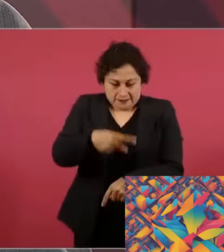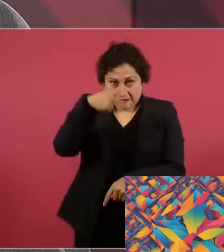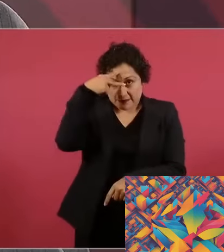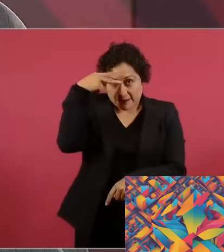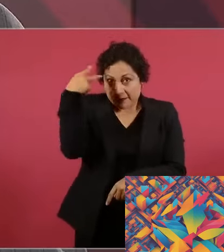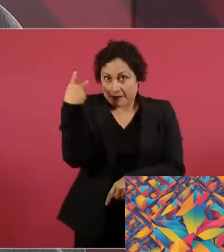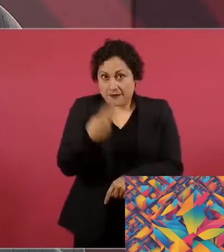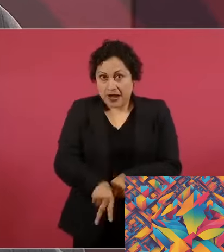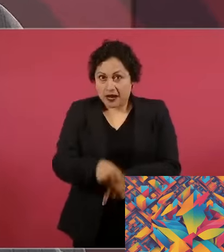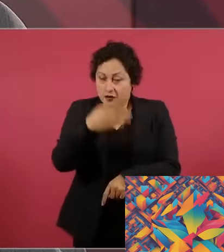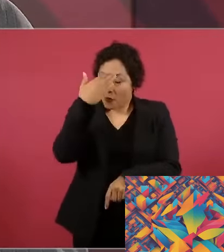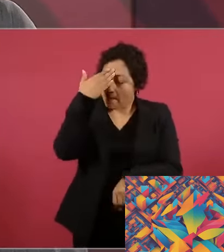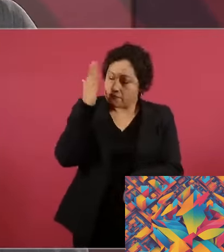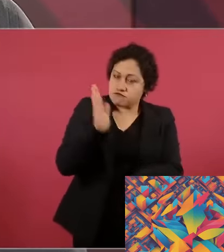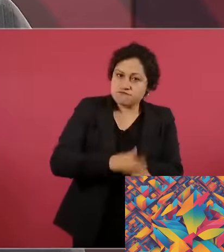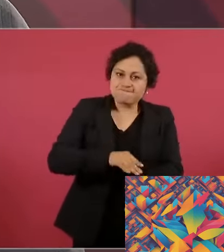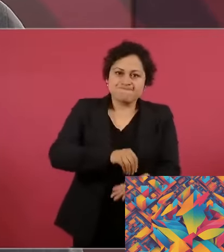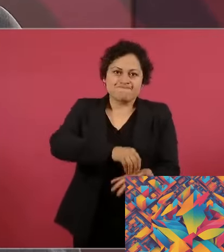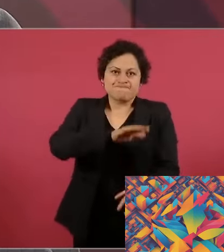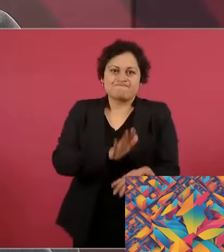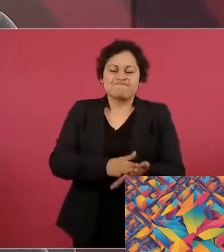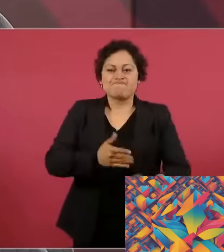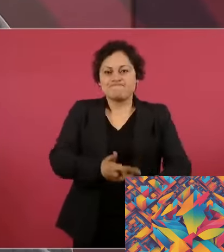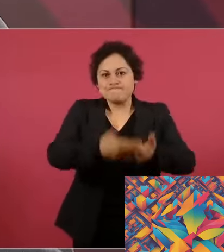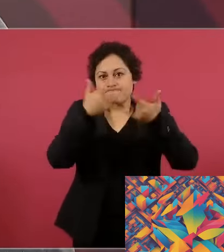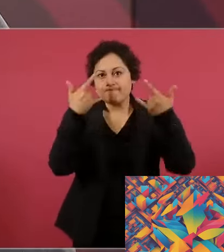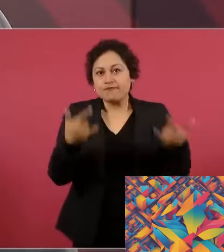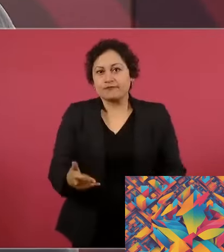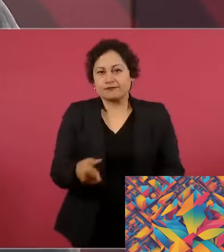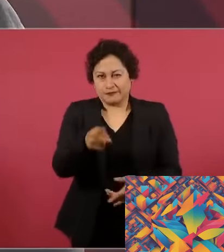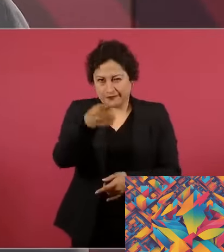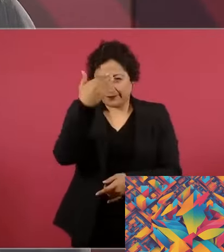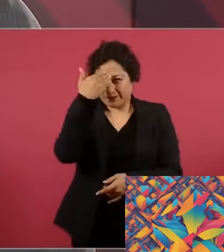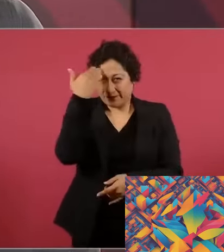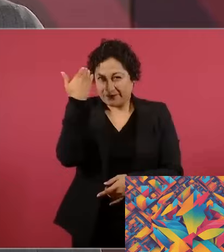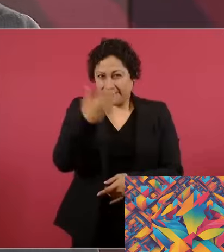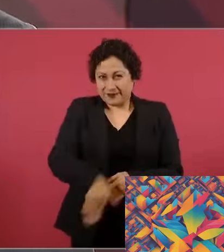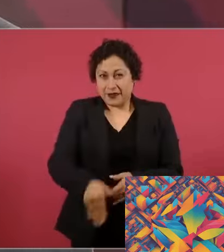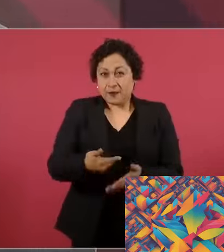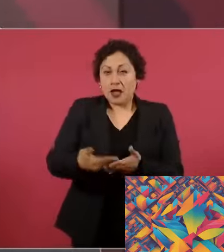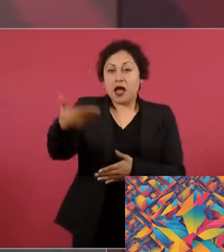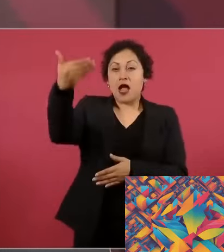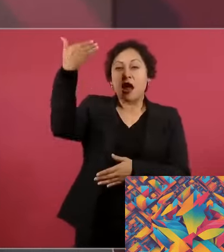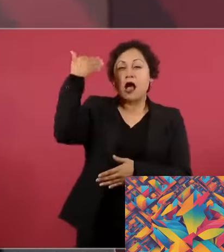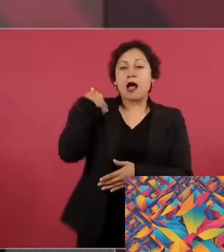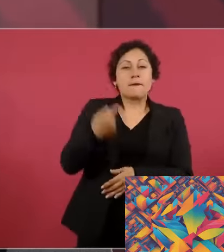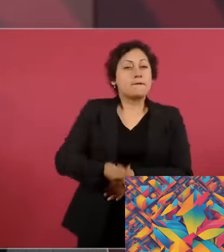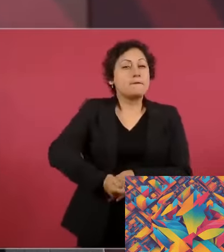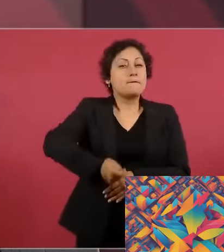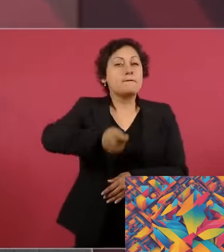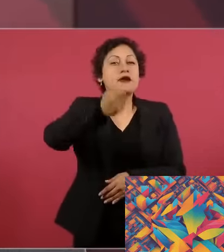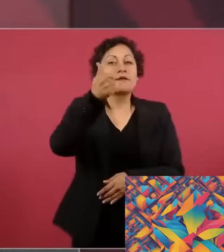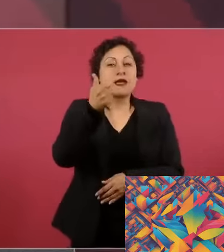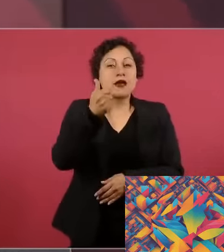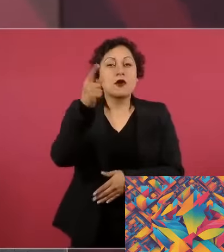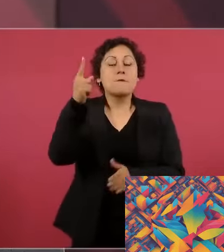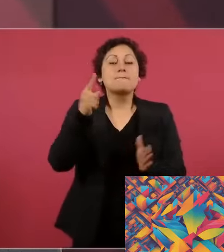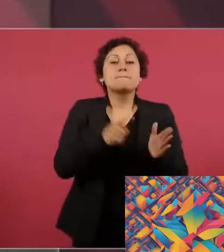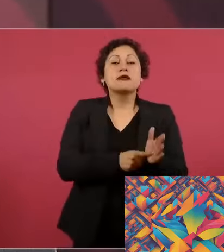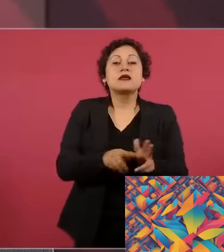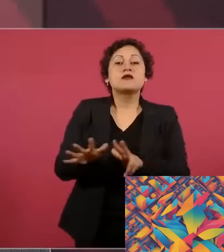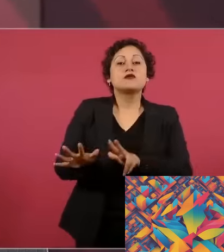Jesús López Gutiérrez tendrá la libertad de decidir su camino una vez que termine sus estudios ya que para entonces el presidente